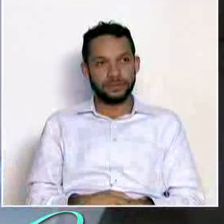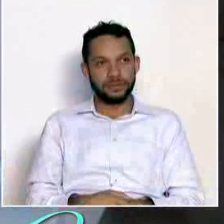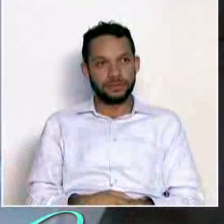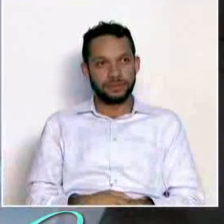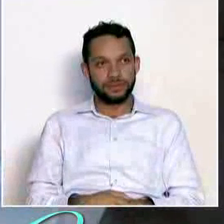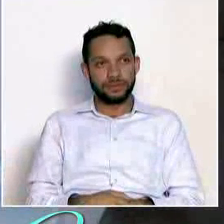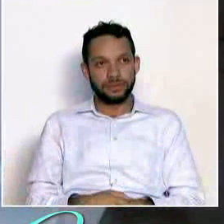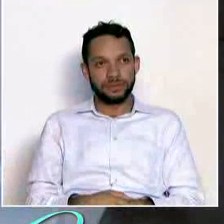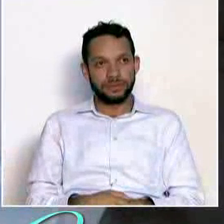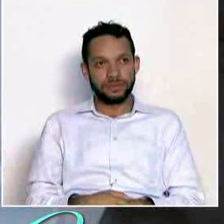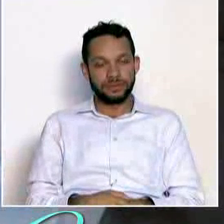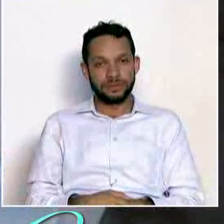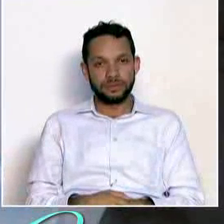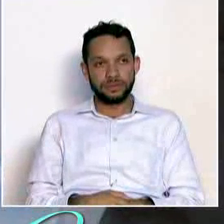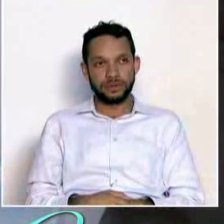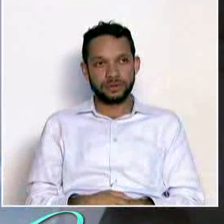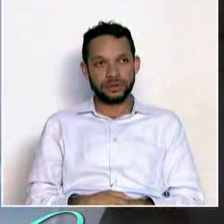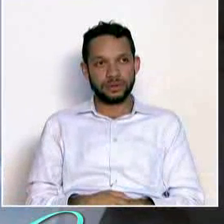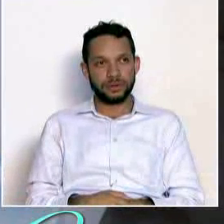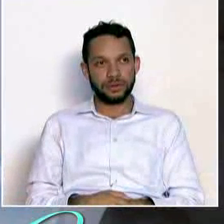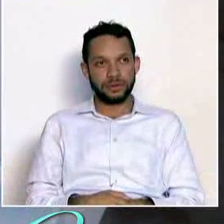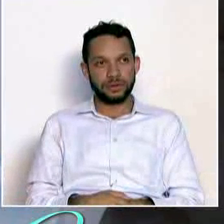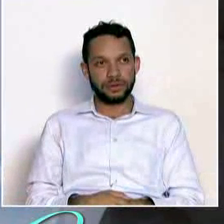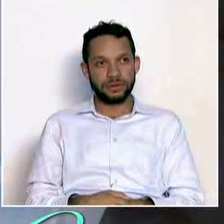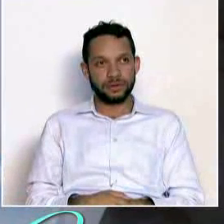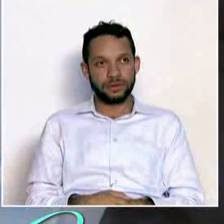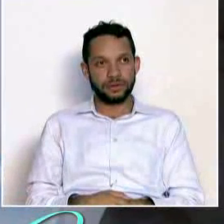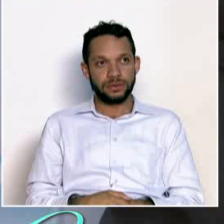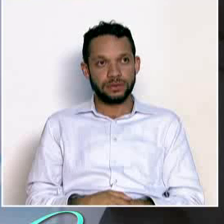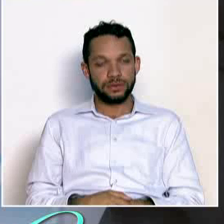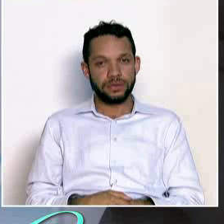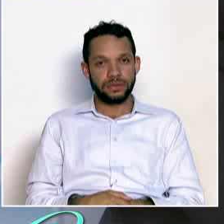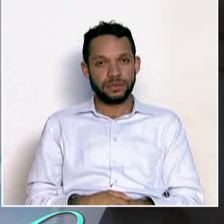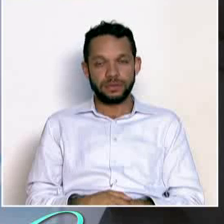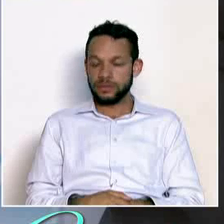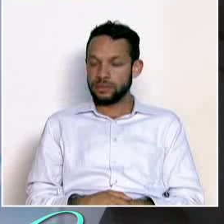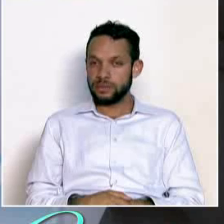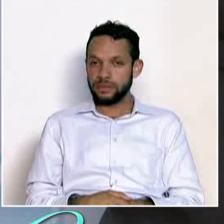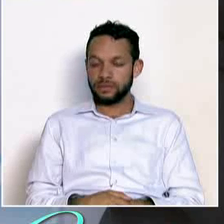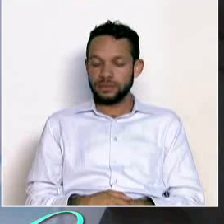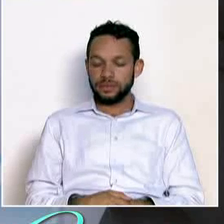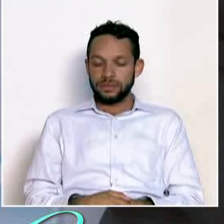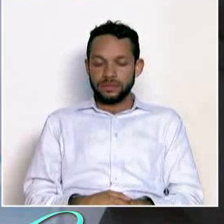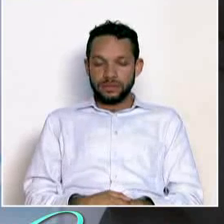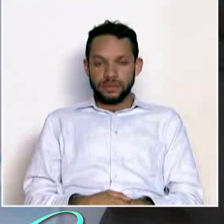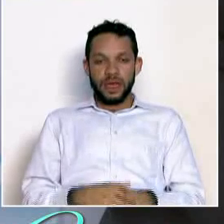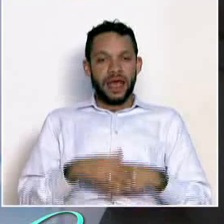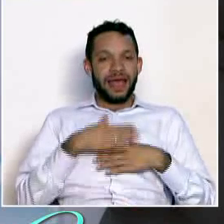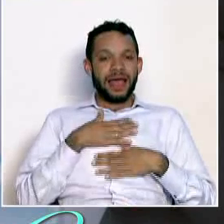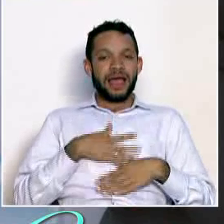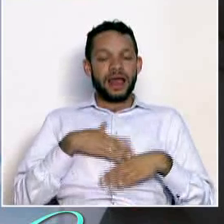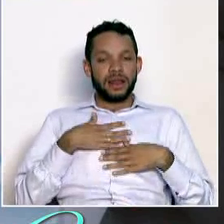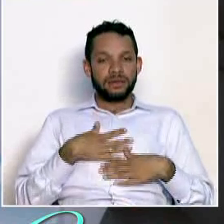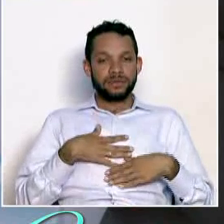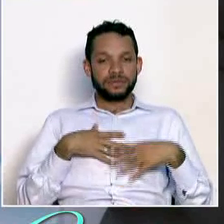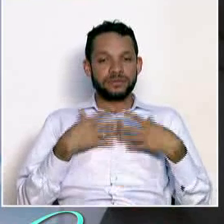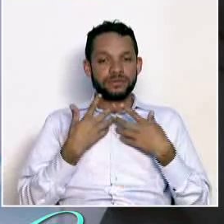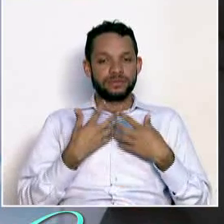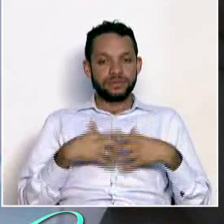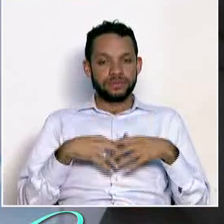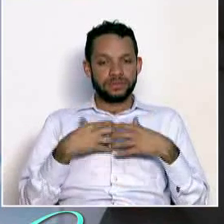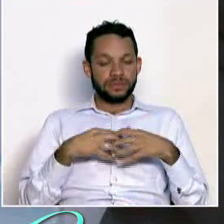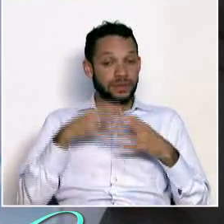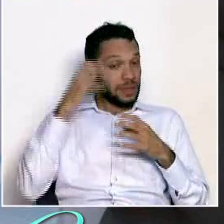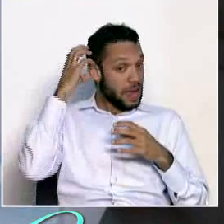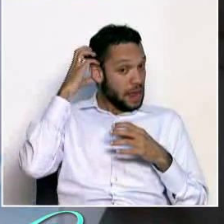El estado de sueño en que te encuentras beneficia completamente tus facultades mentales